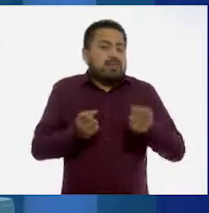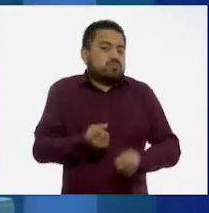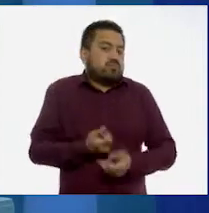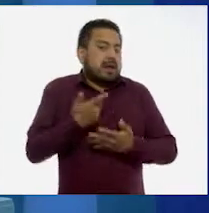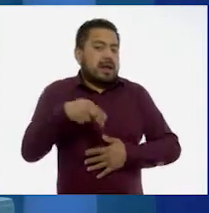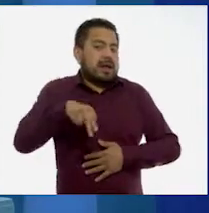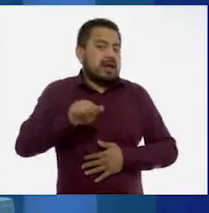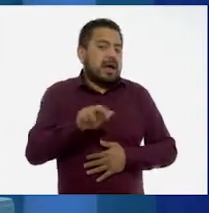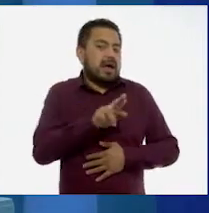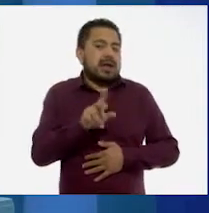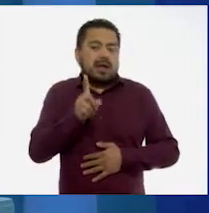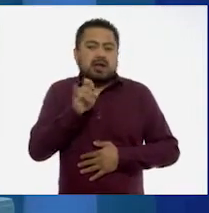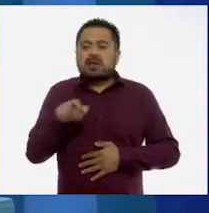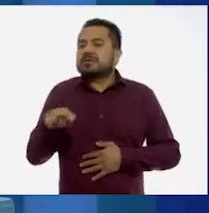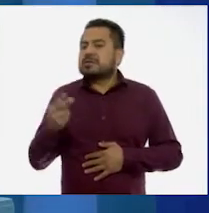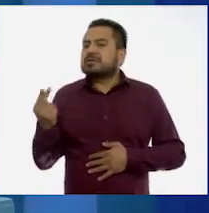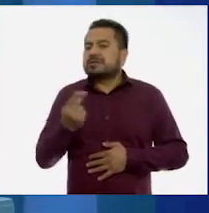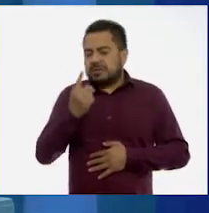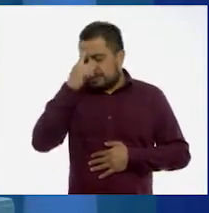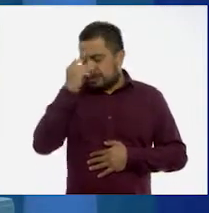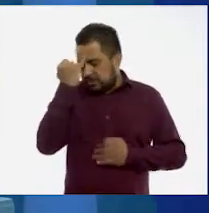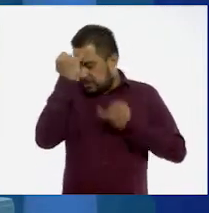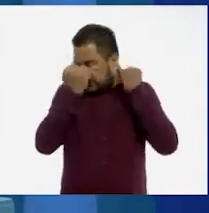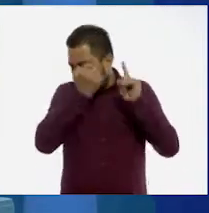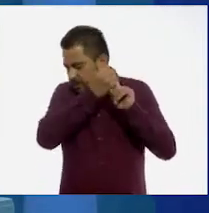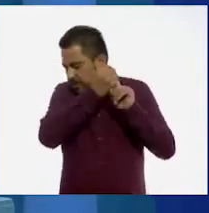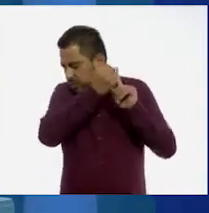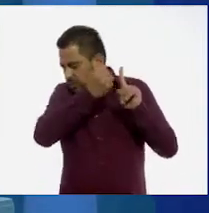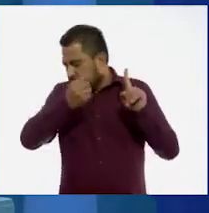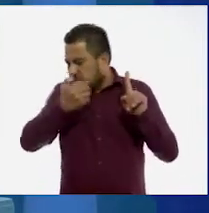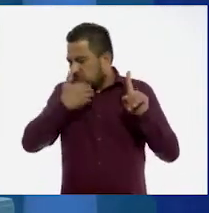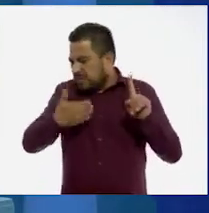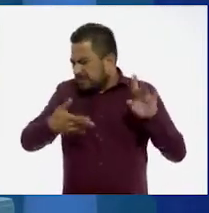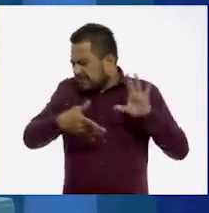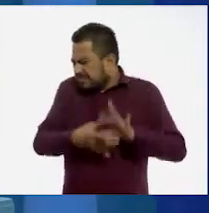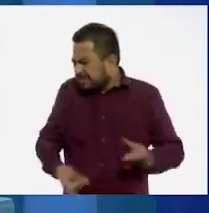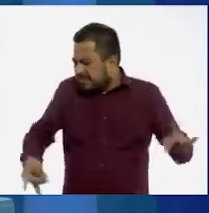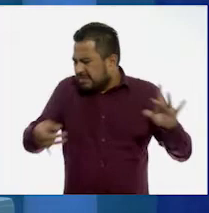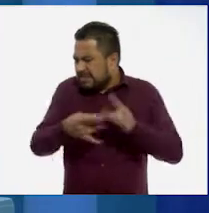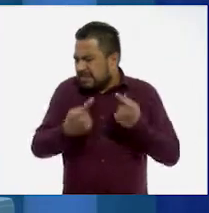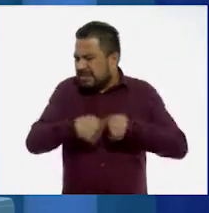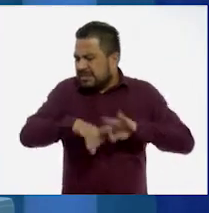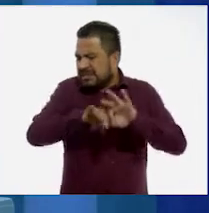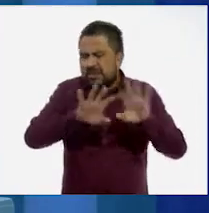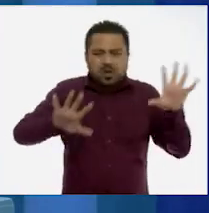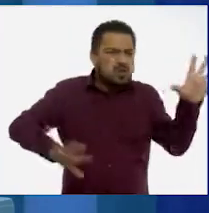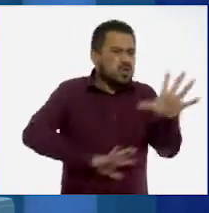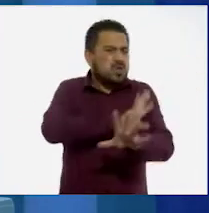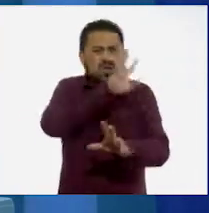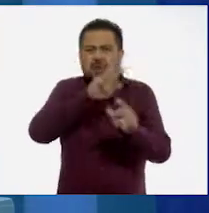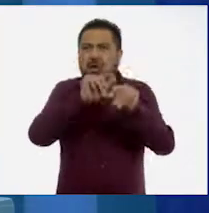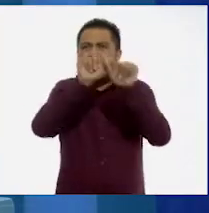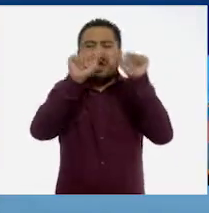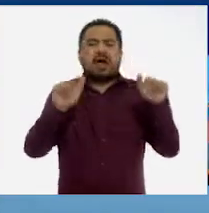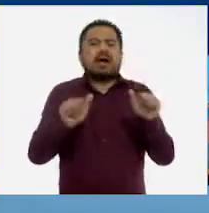necesita organizar las ideas, explicar con detalle los momentos claves. En realidad es todo un arte contar historias.